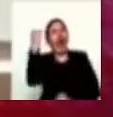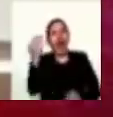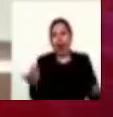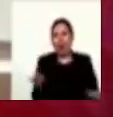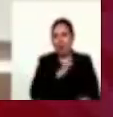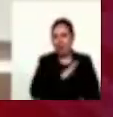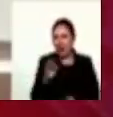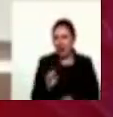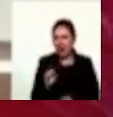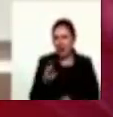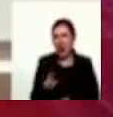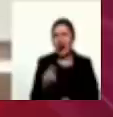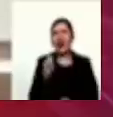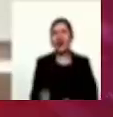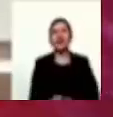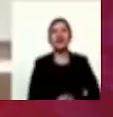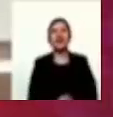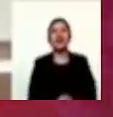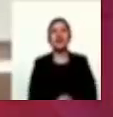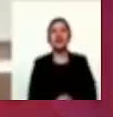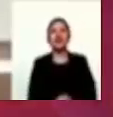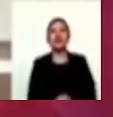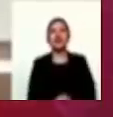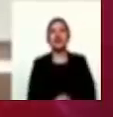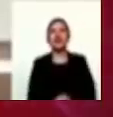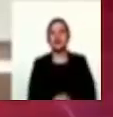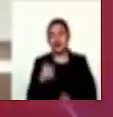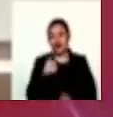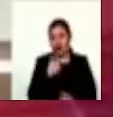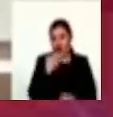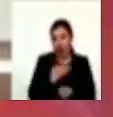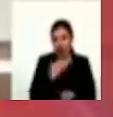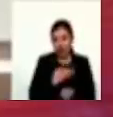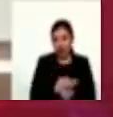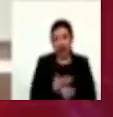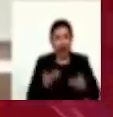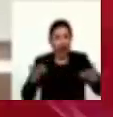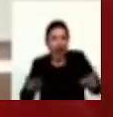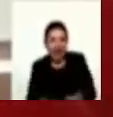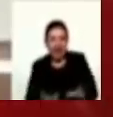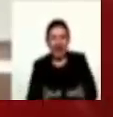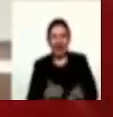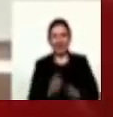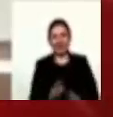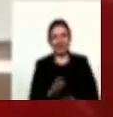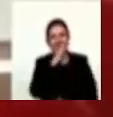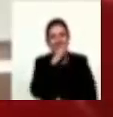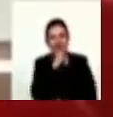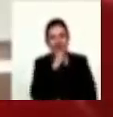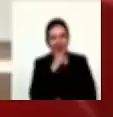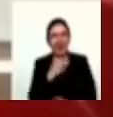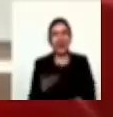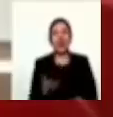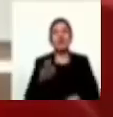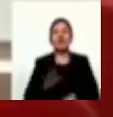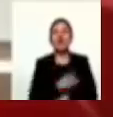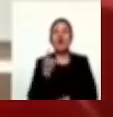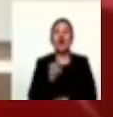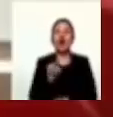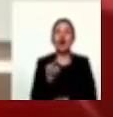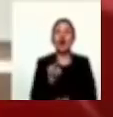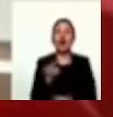el diputado fernández noroña en contra del partido verde debido a que este mismo partido pues